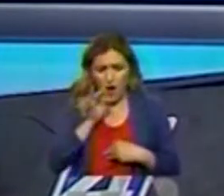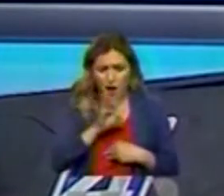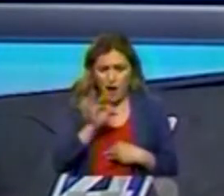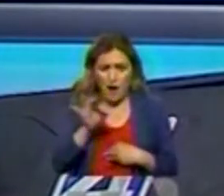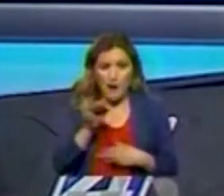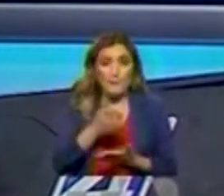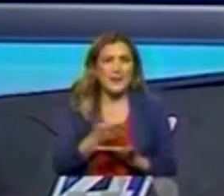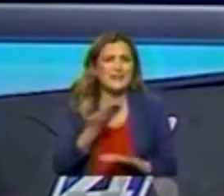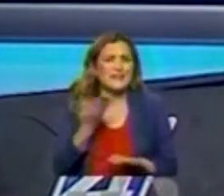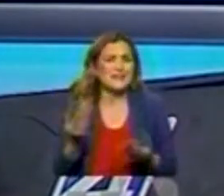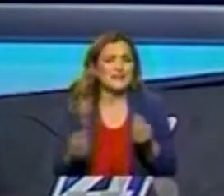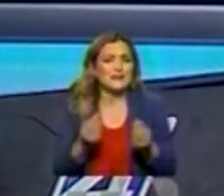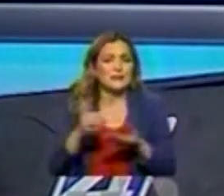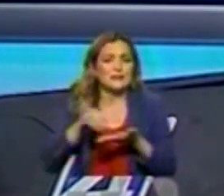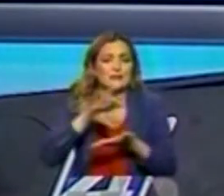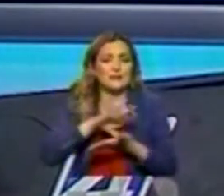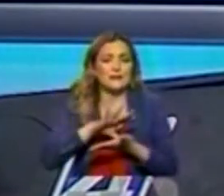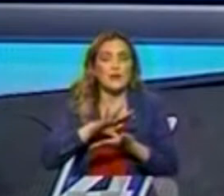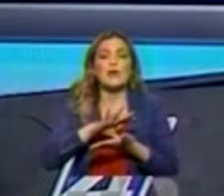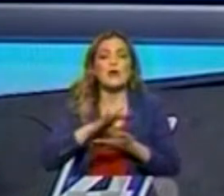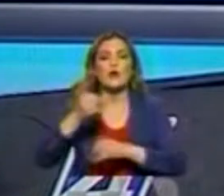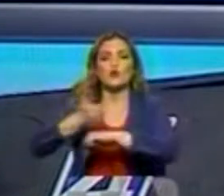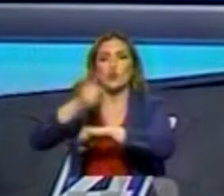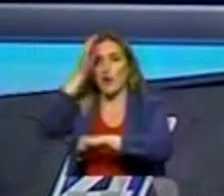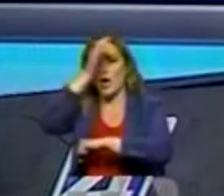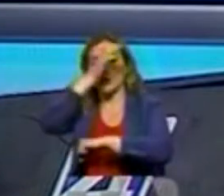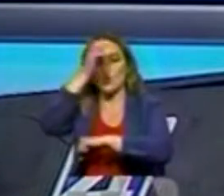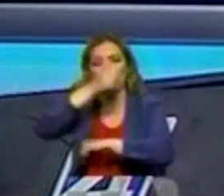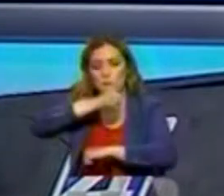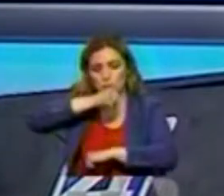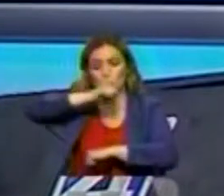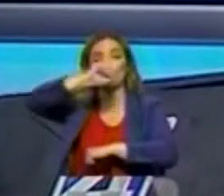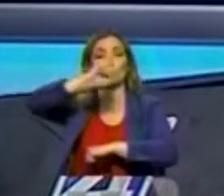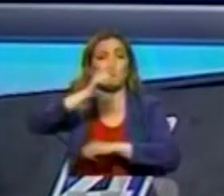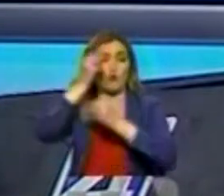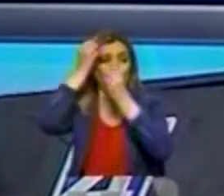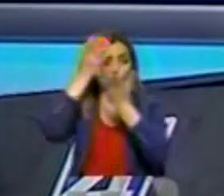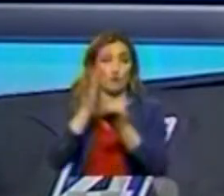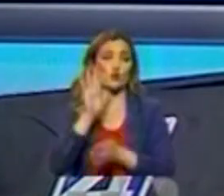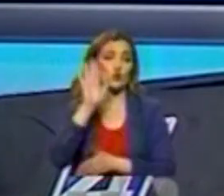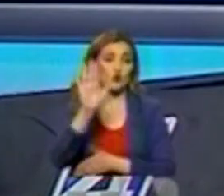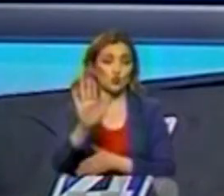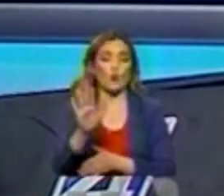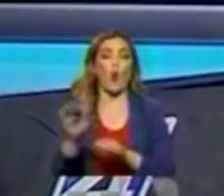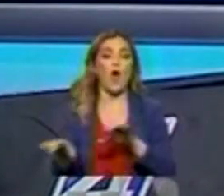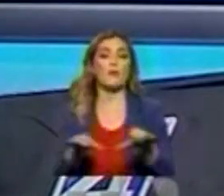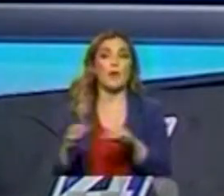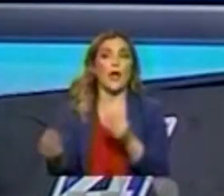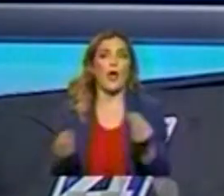La Asamblea Nacional y la Conferencia Episcopal Ecuatoriana también dieron a conocer sus acciones.